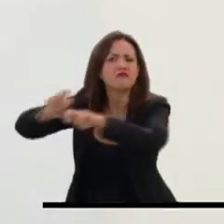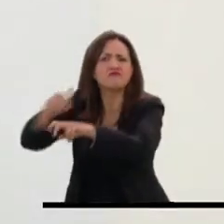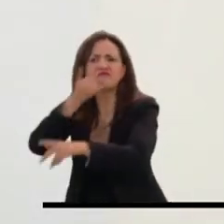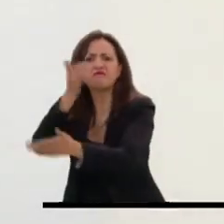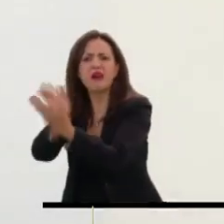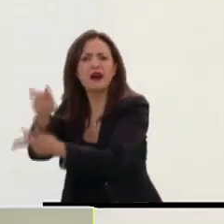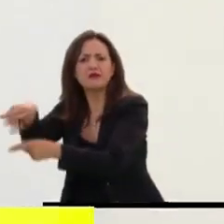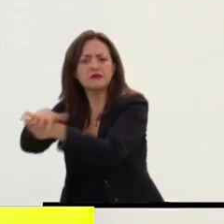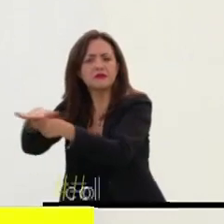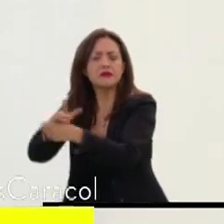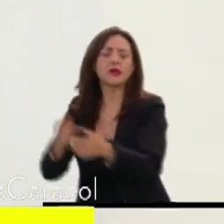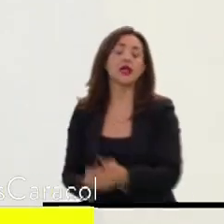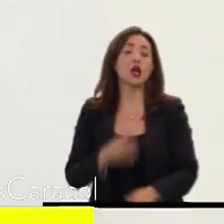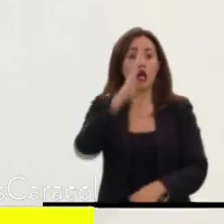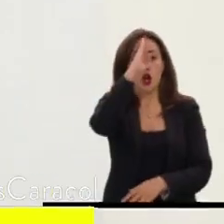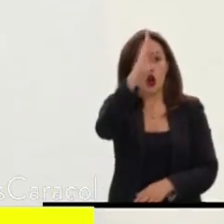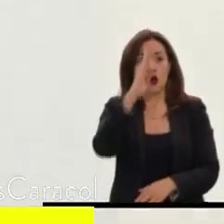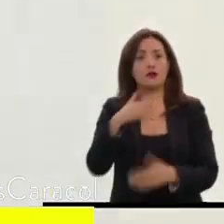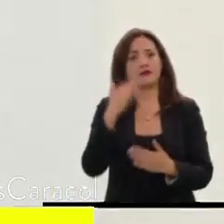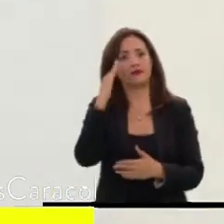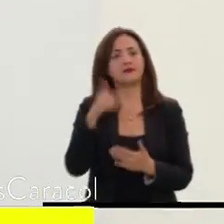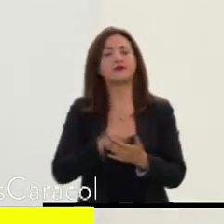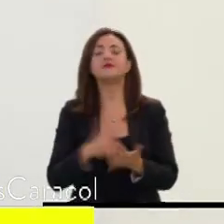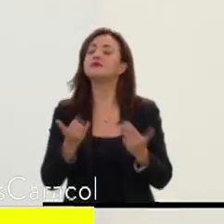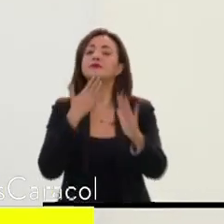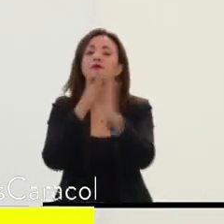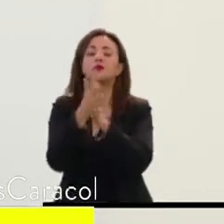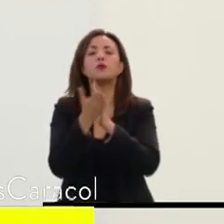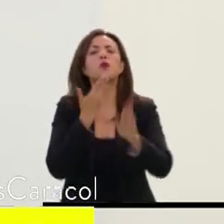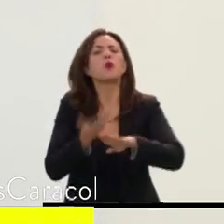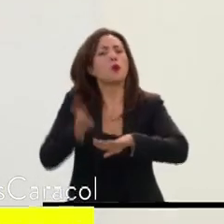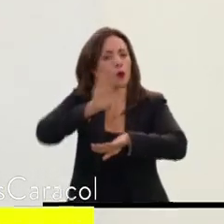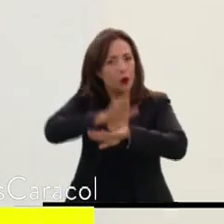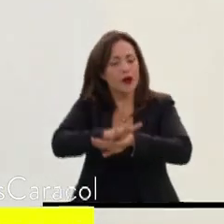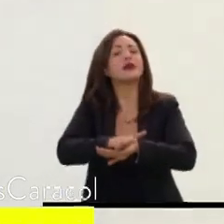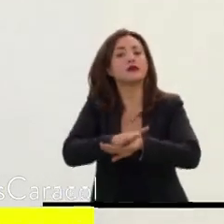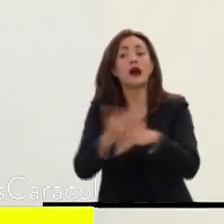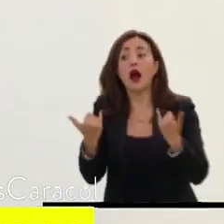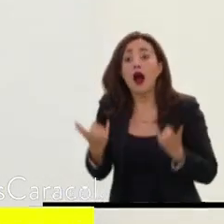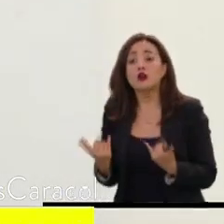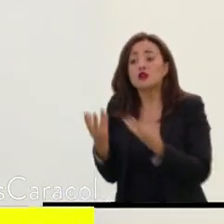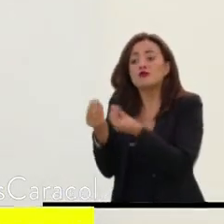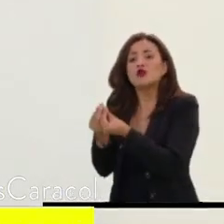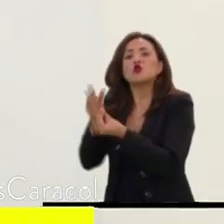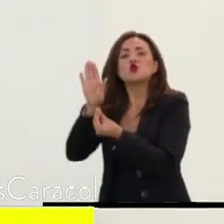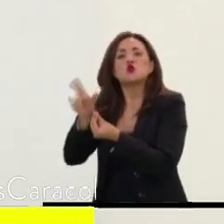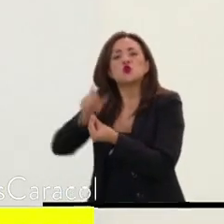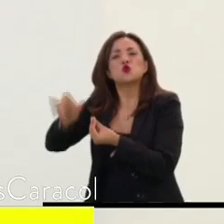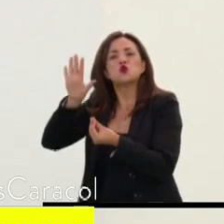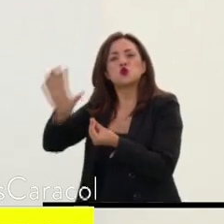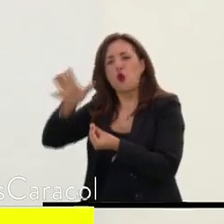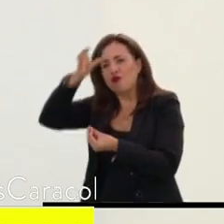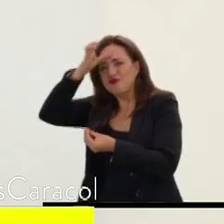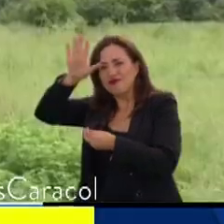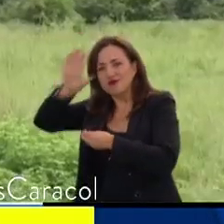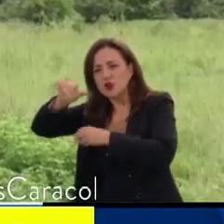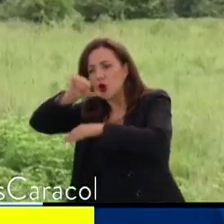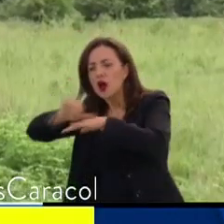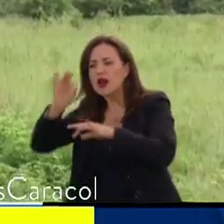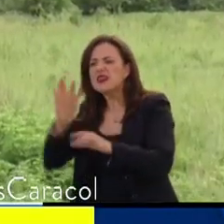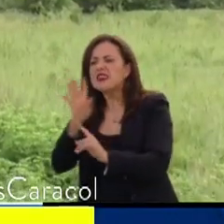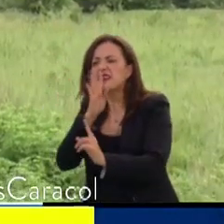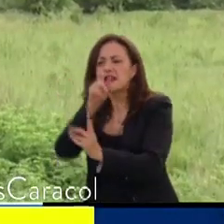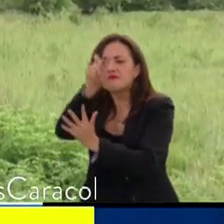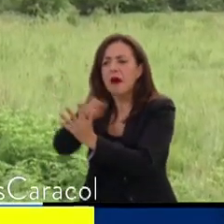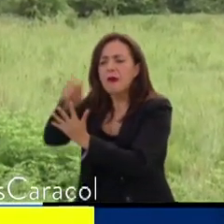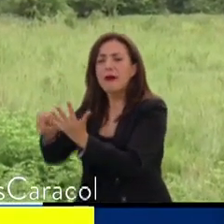Hola, ¿qué tal? Y muy buenas tardes. Hasta el momento el equipo forense no ha podido identificar a las 5 personas que fueron asesinadas